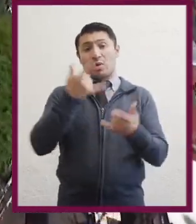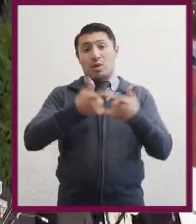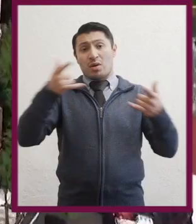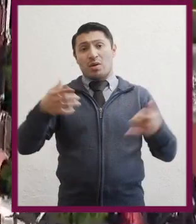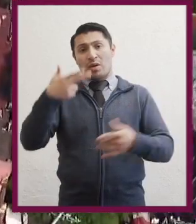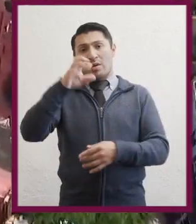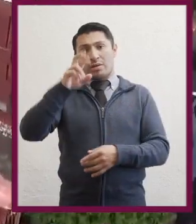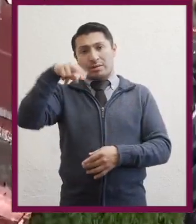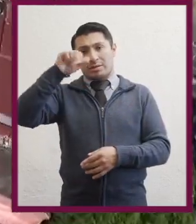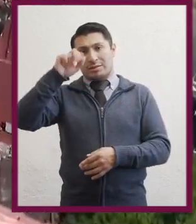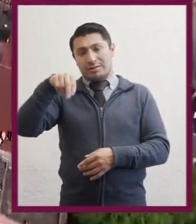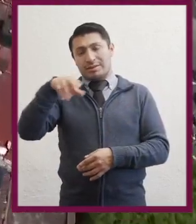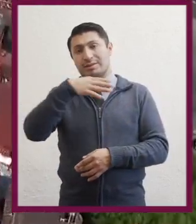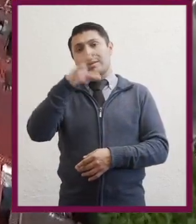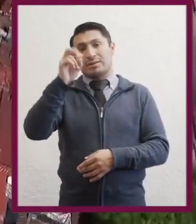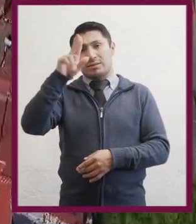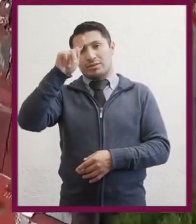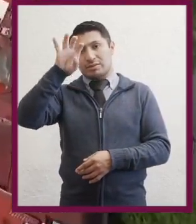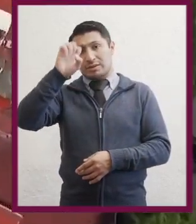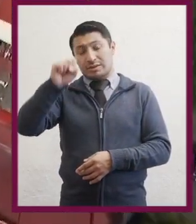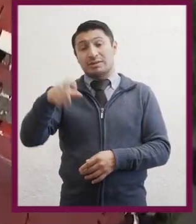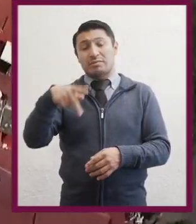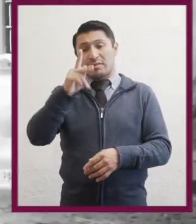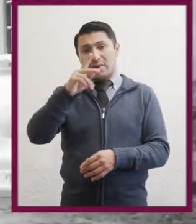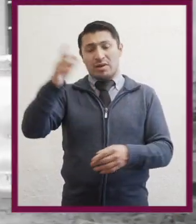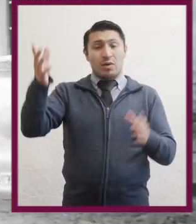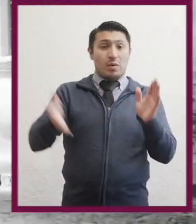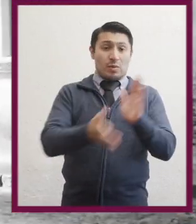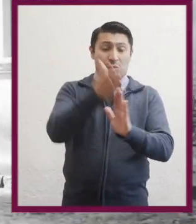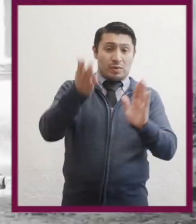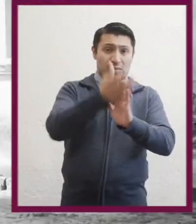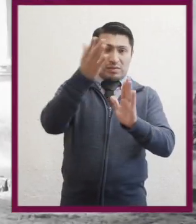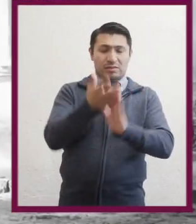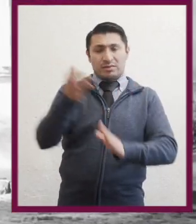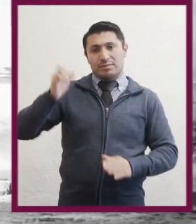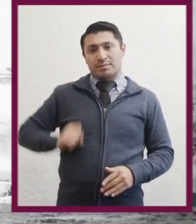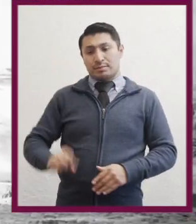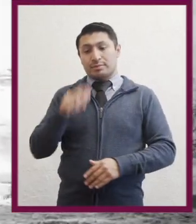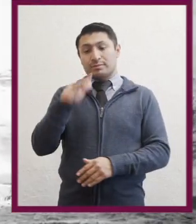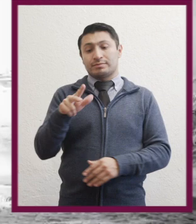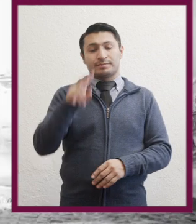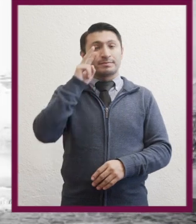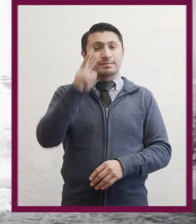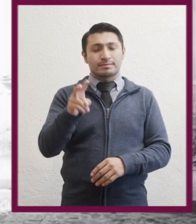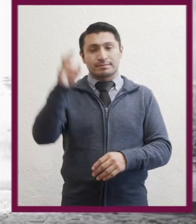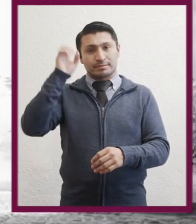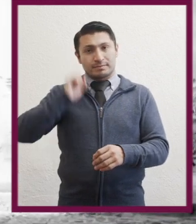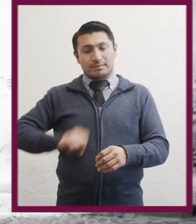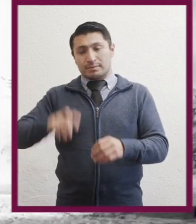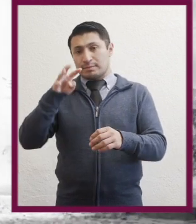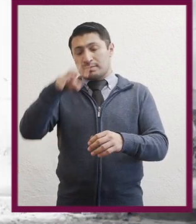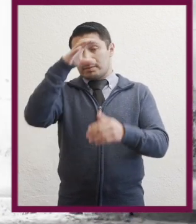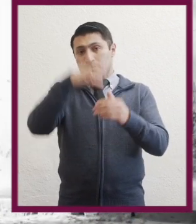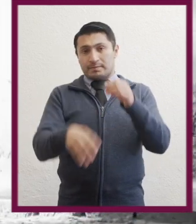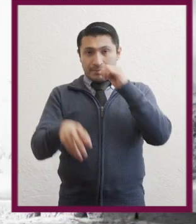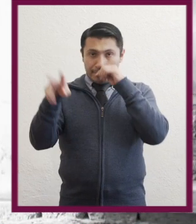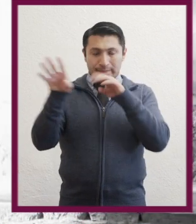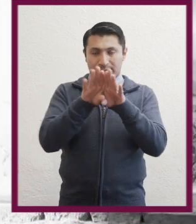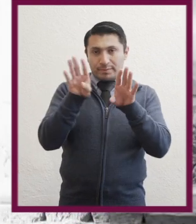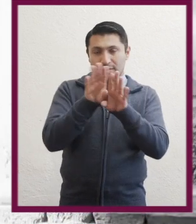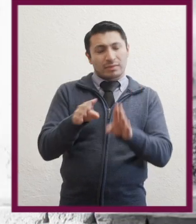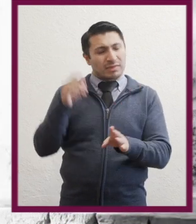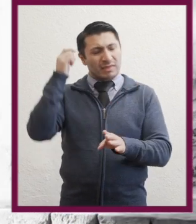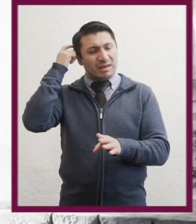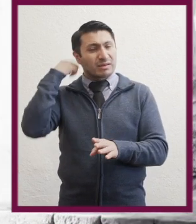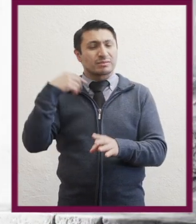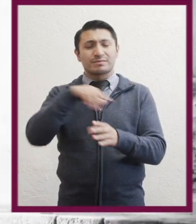Cortés, aunque el inmueble actual fue construido en el siglo XVIII. Así se veía a finales del XIX, con un ambiente